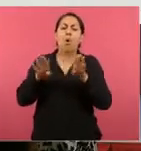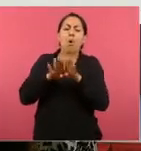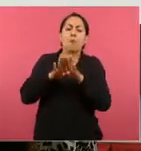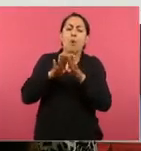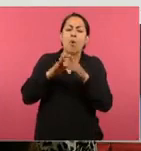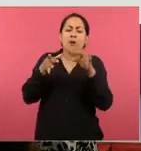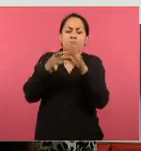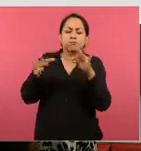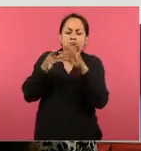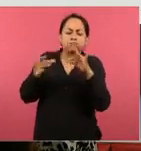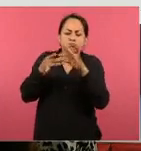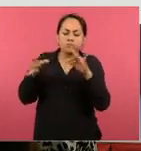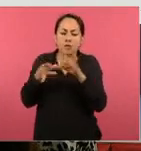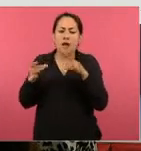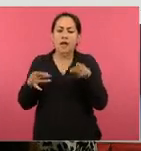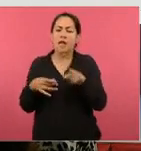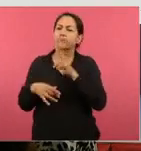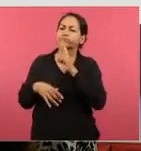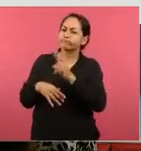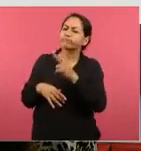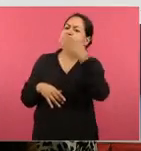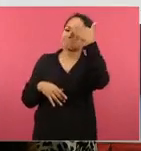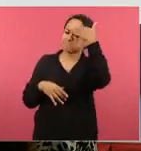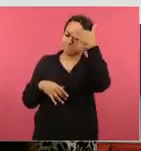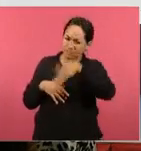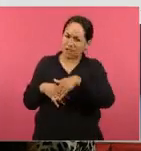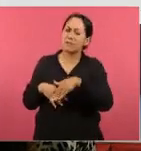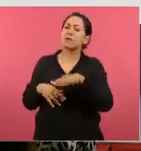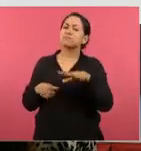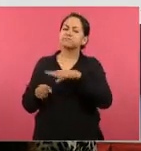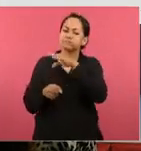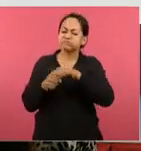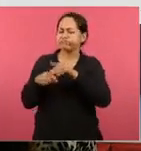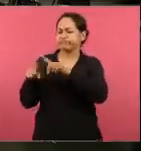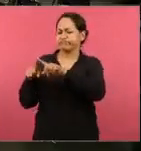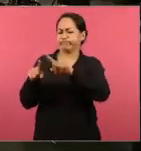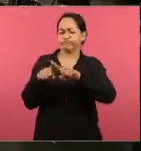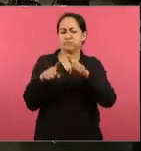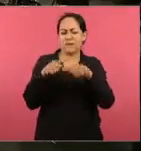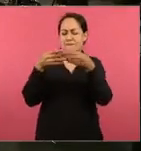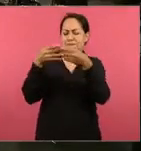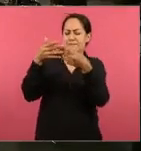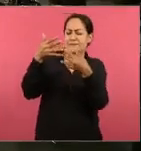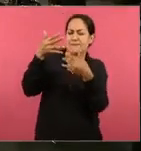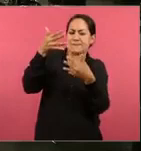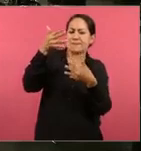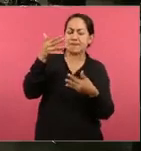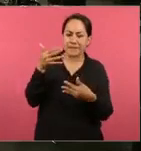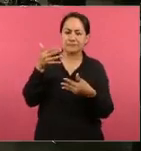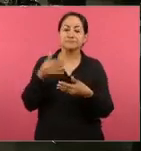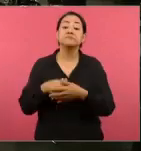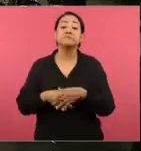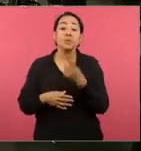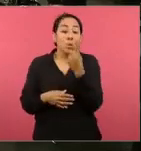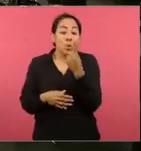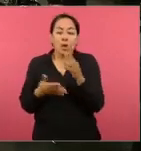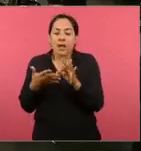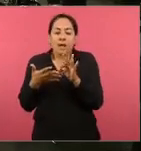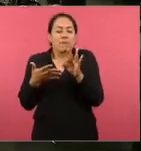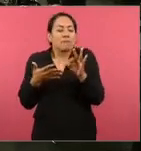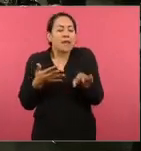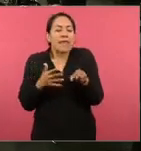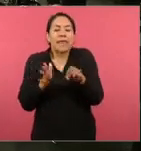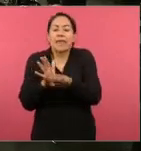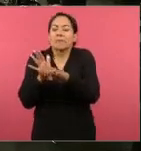resuelve problemas. Y así para todos los demás. Entonces solamente pongo un solo referente de lo que ustedes podrán encontrar